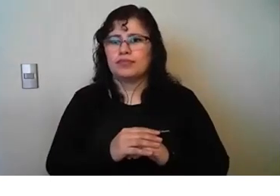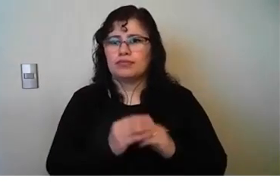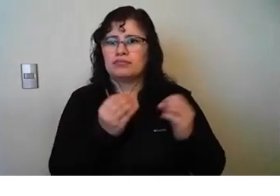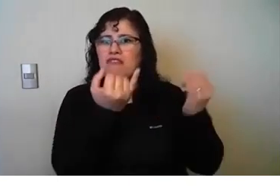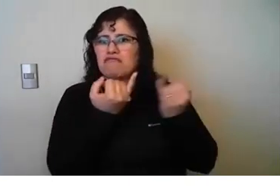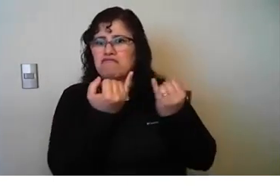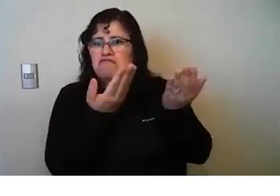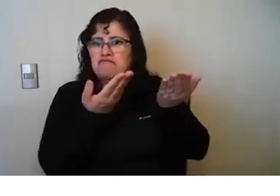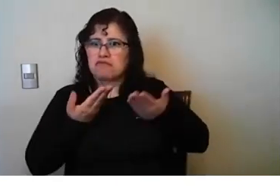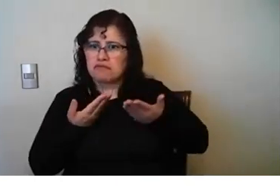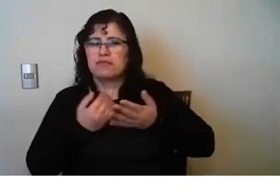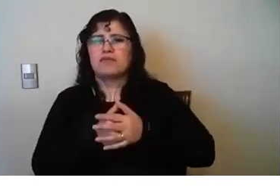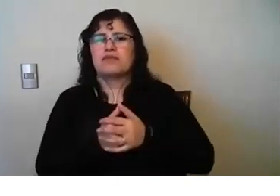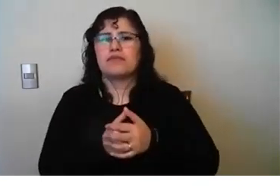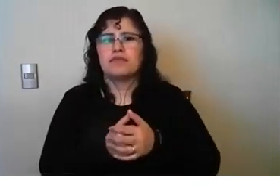Y